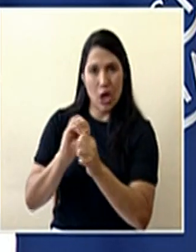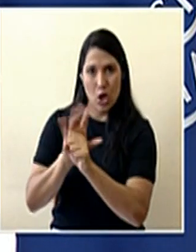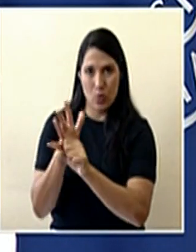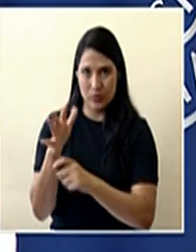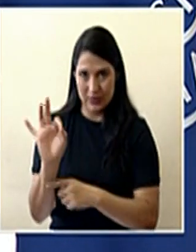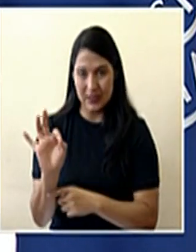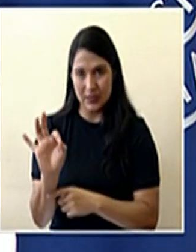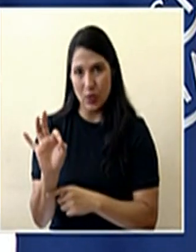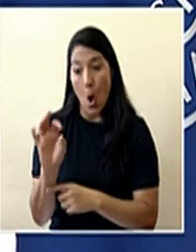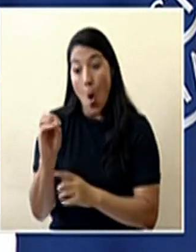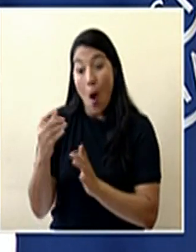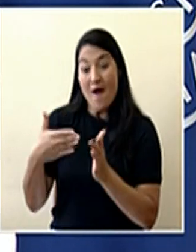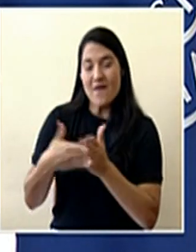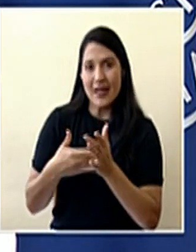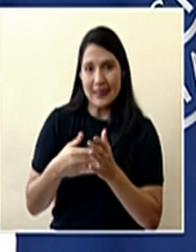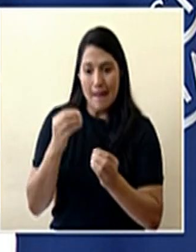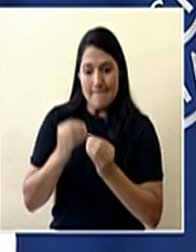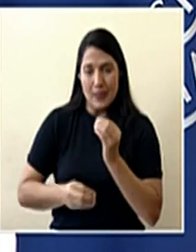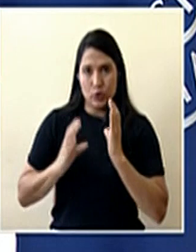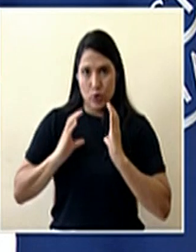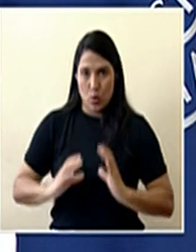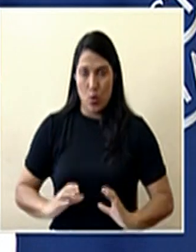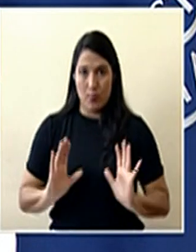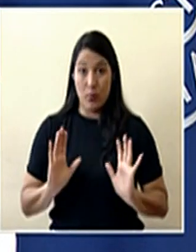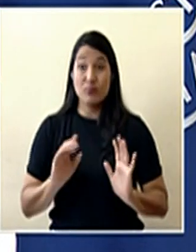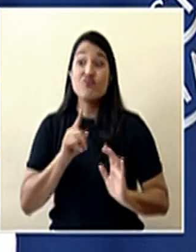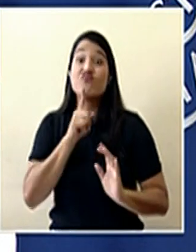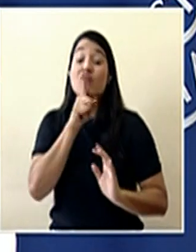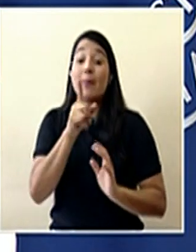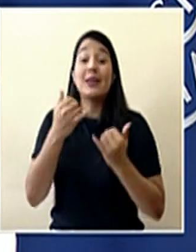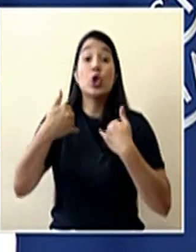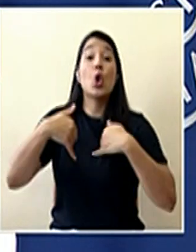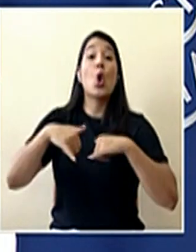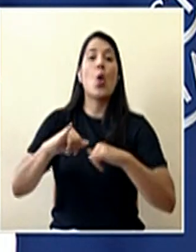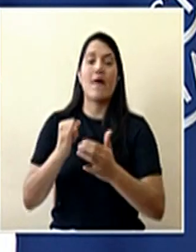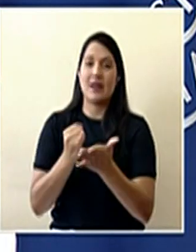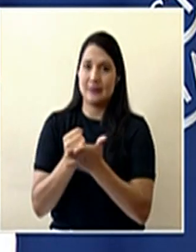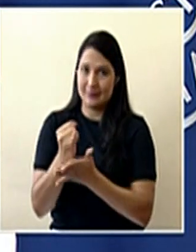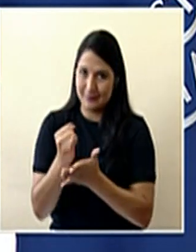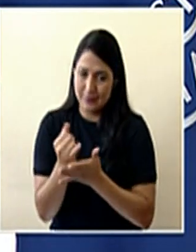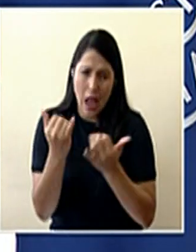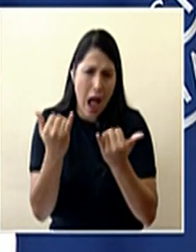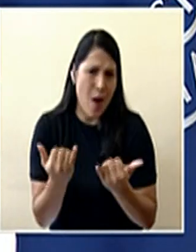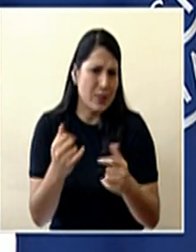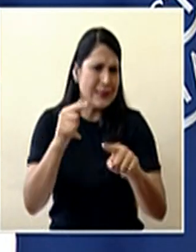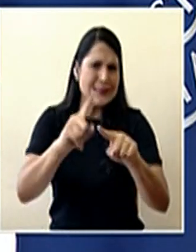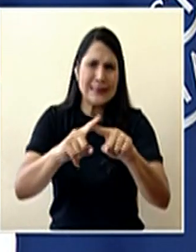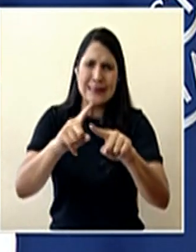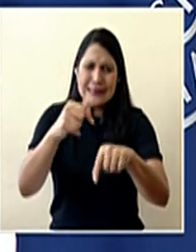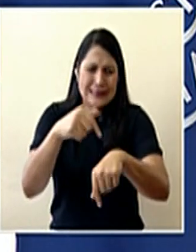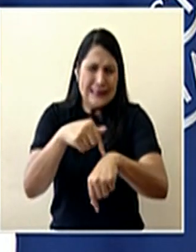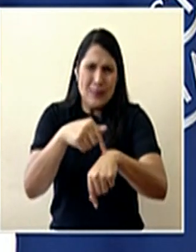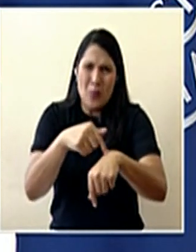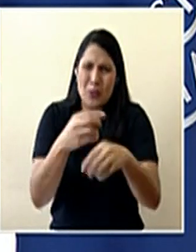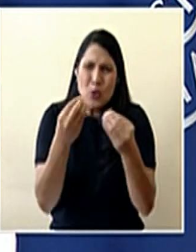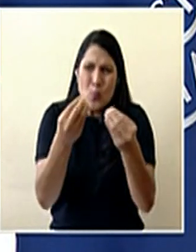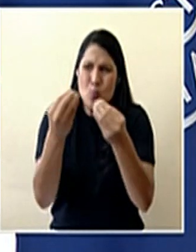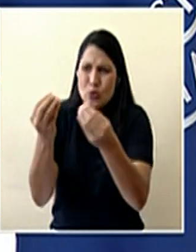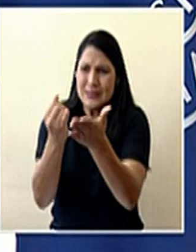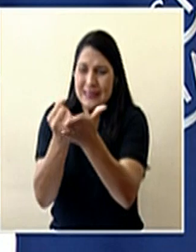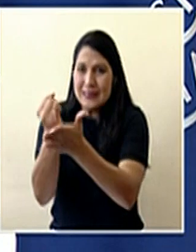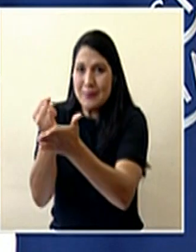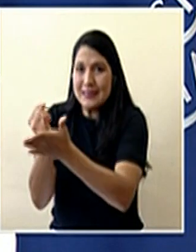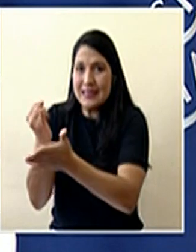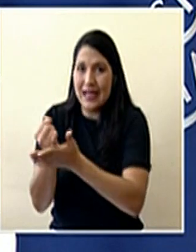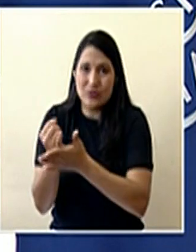severas por COVID-19. En realidad esos son estudios, hay en este momento cursando muchos estudios que plantean diferentes factores de riesgo o